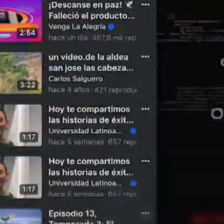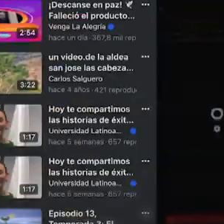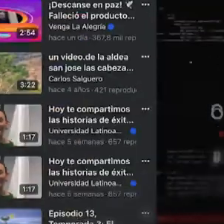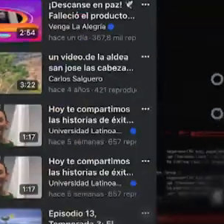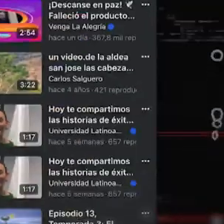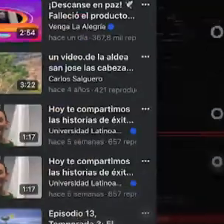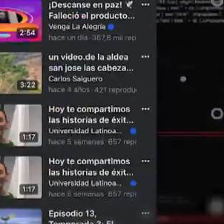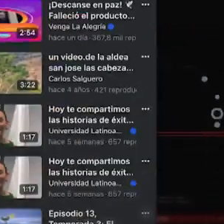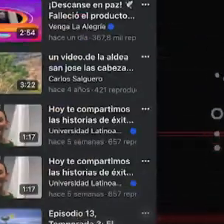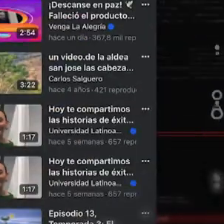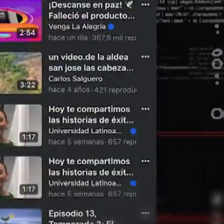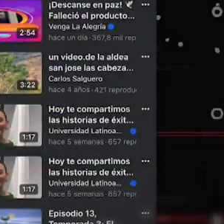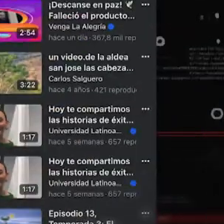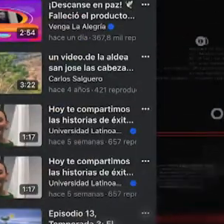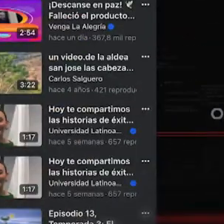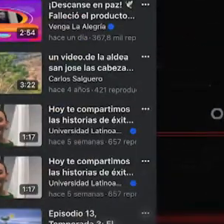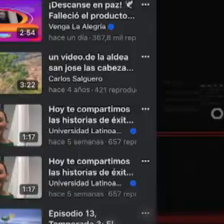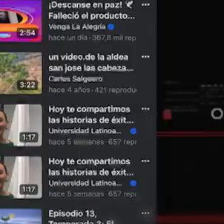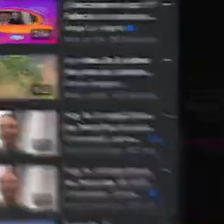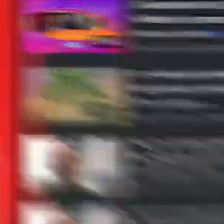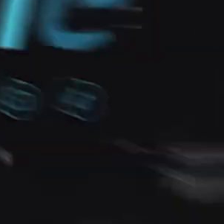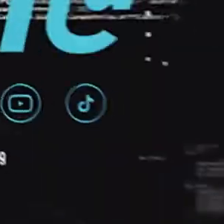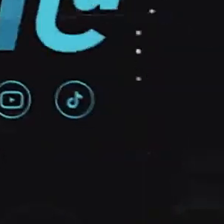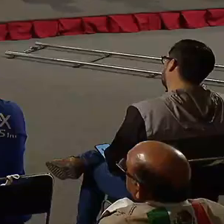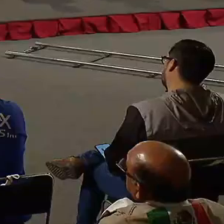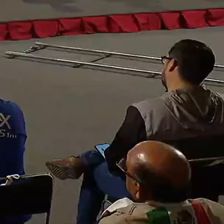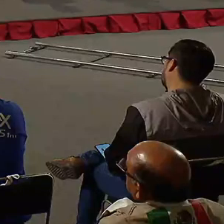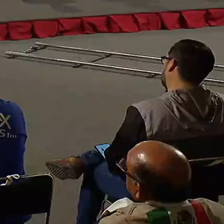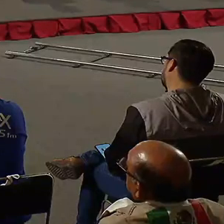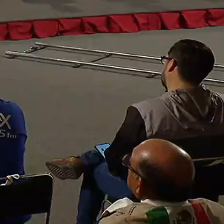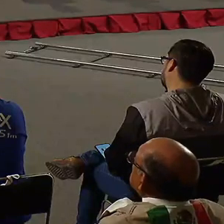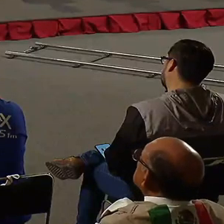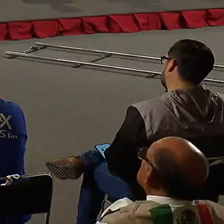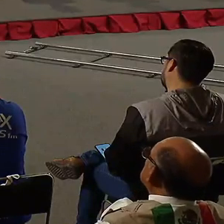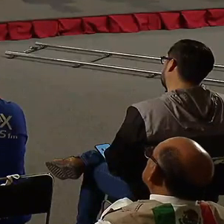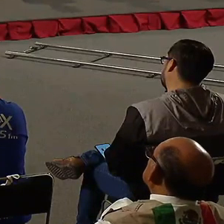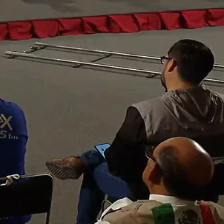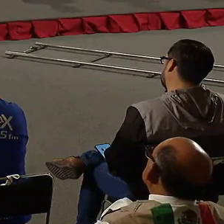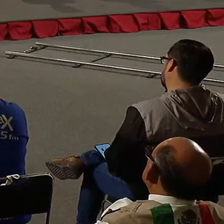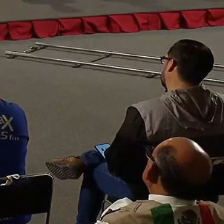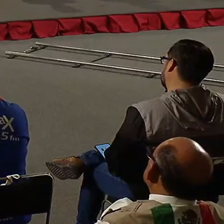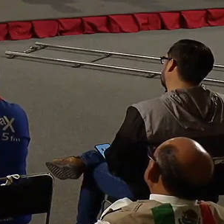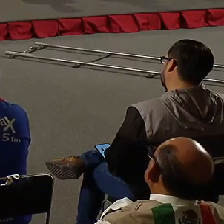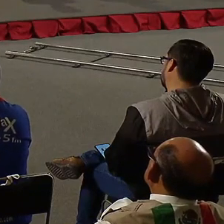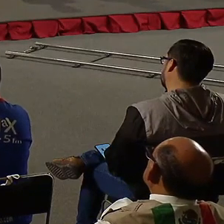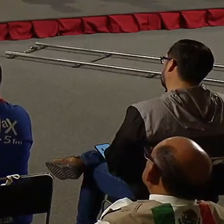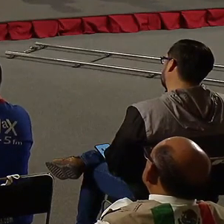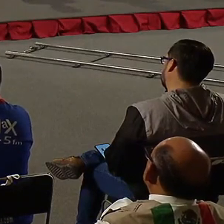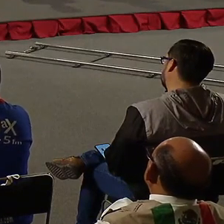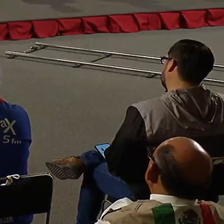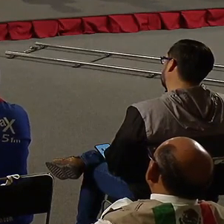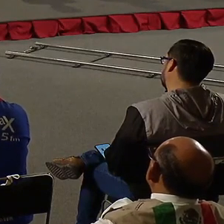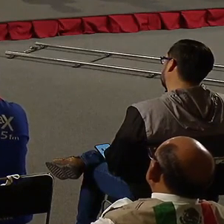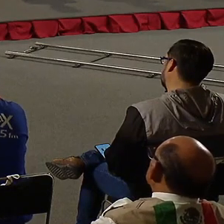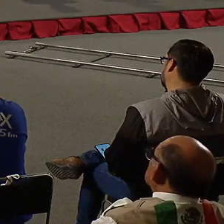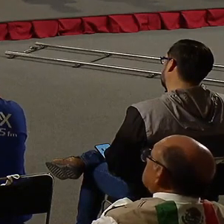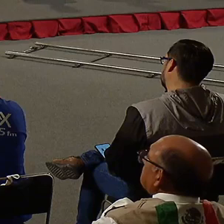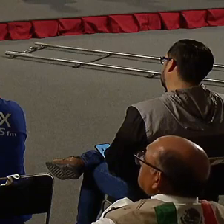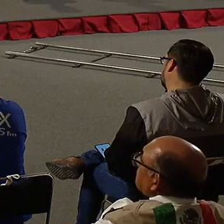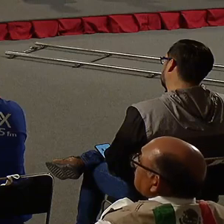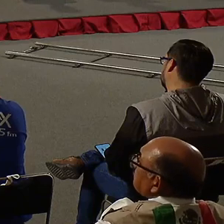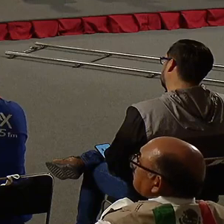marzo de 2024. Infodemia. Es cuanto, señor presidente, que todos y todos tengan un buen día.